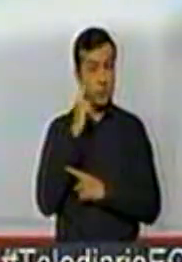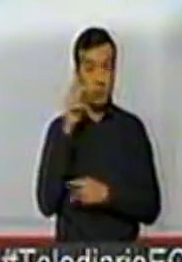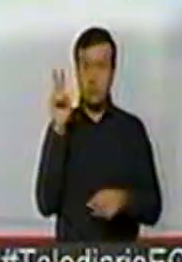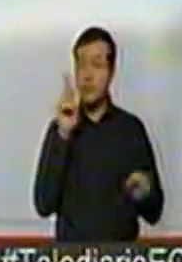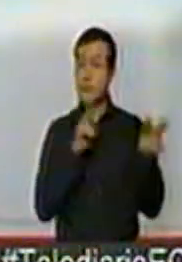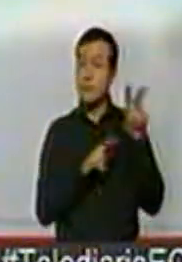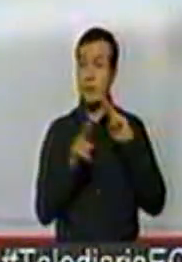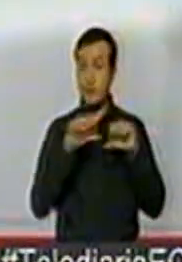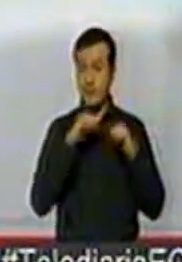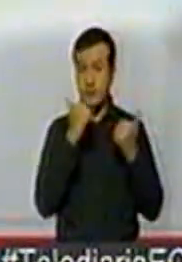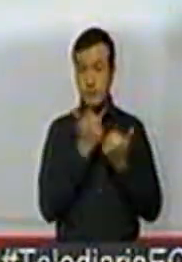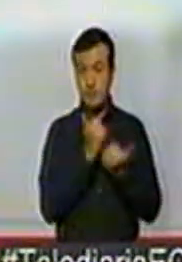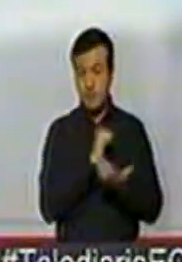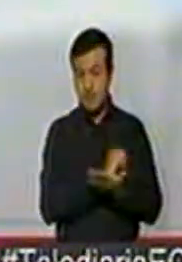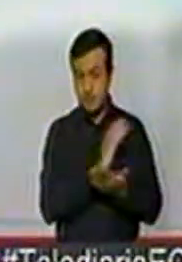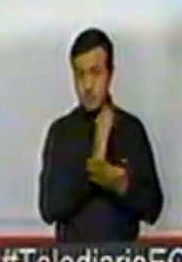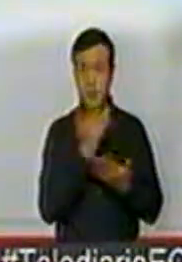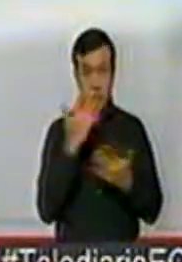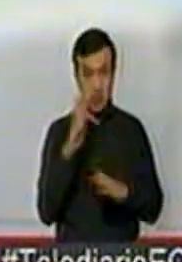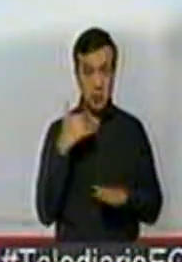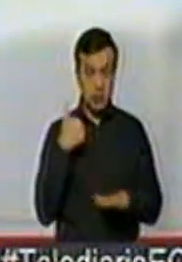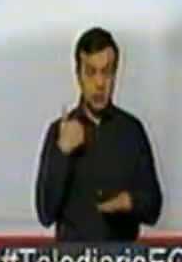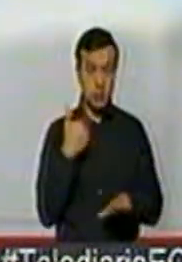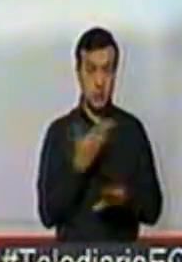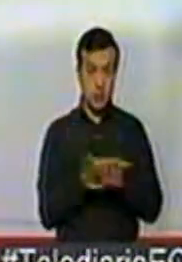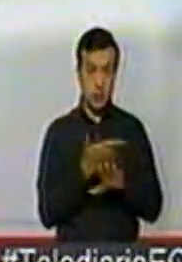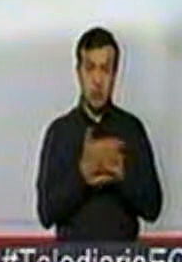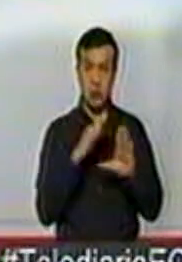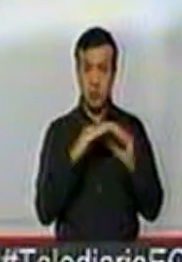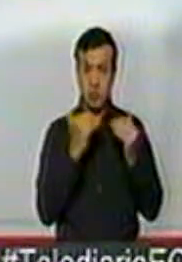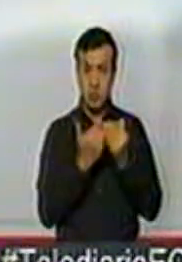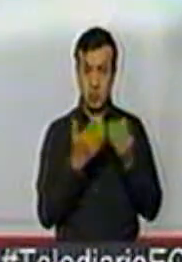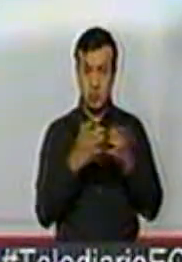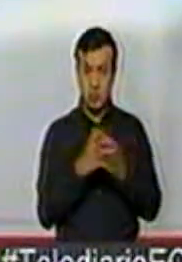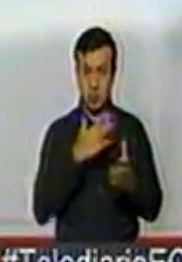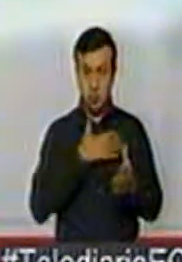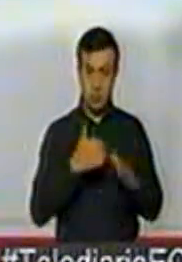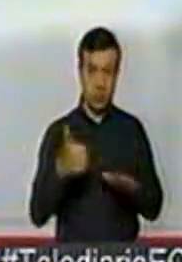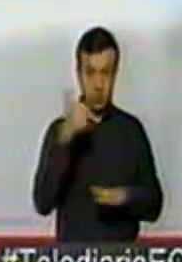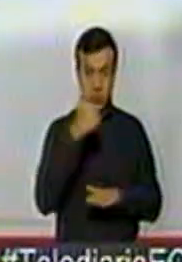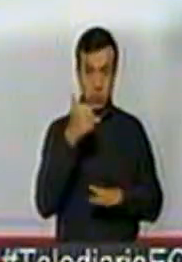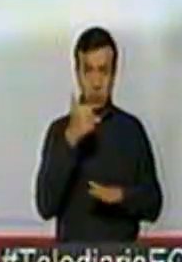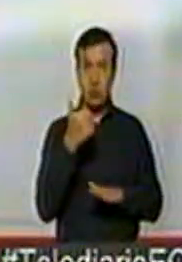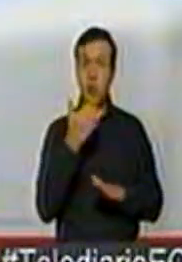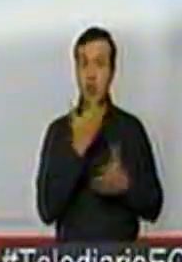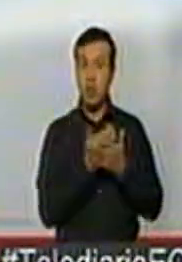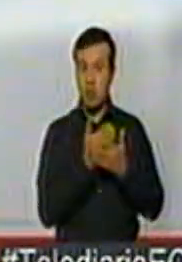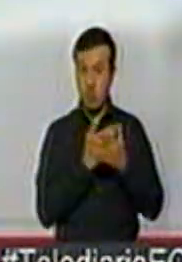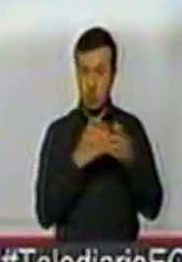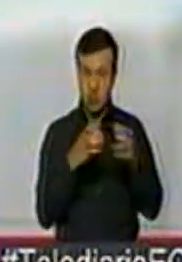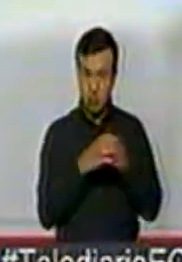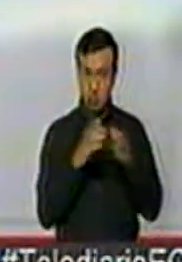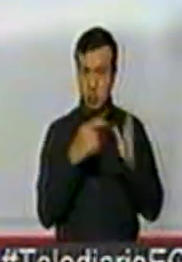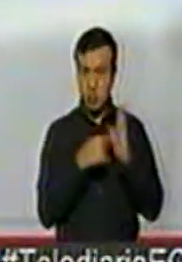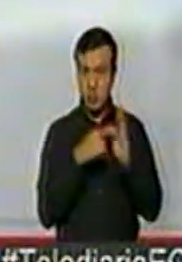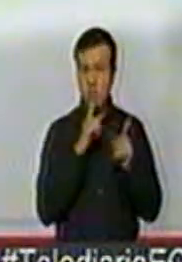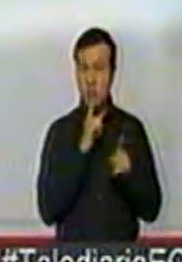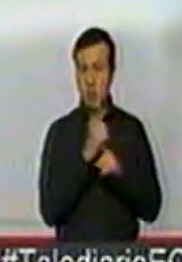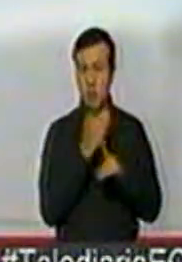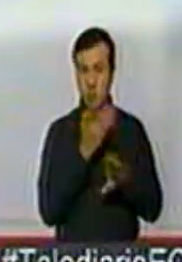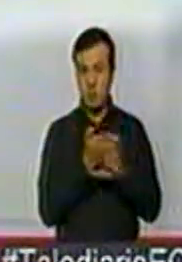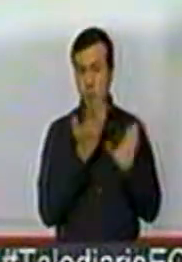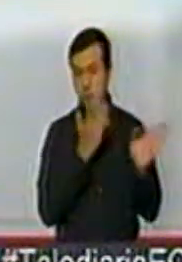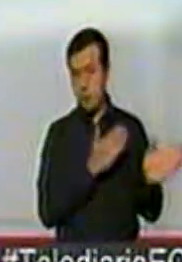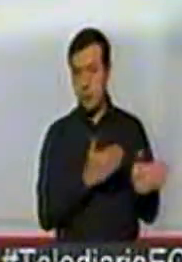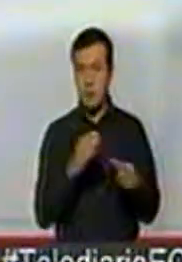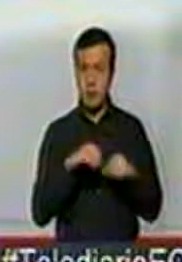desde la Asamblea Nacional. Existen varias propuestas en la comisión, la cual me digno en presidir, la Comisión de Régimen Económico y Tributario. Existe una propuesta planteada